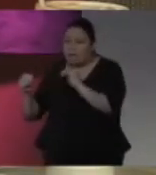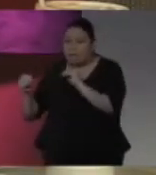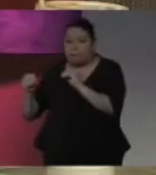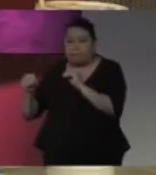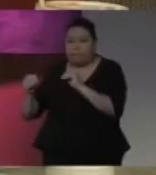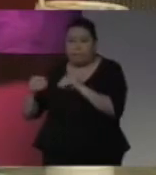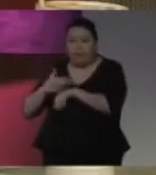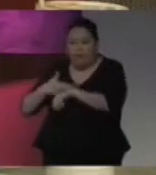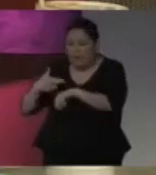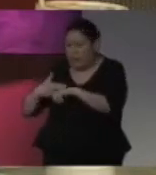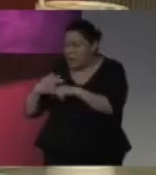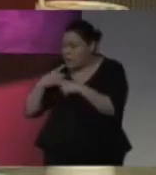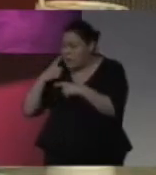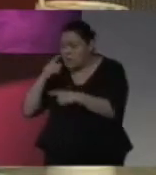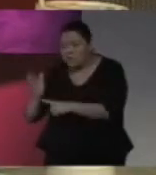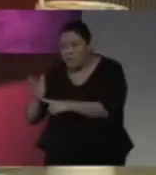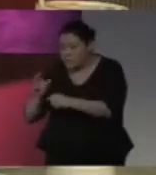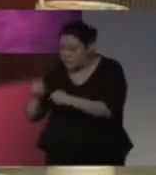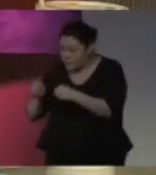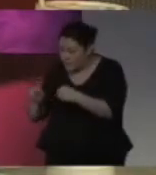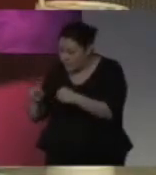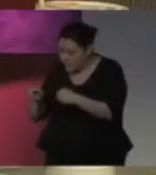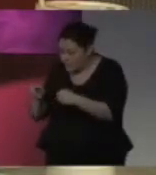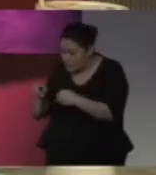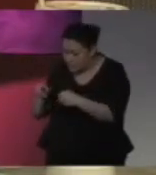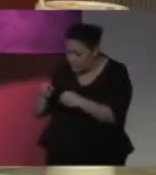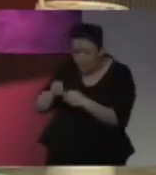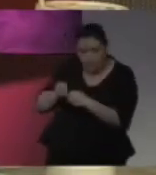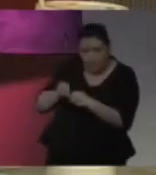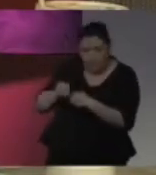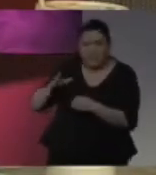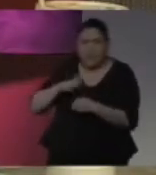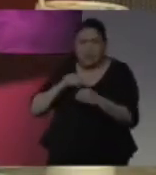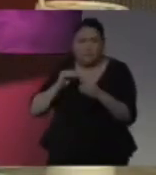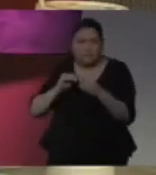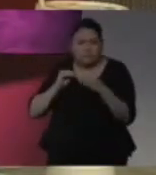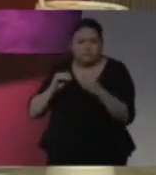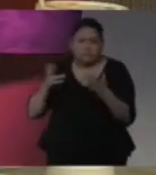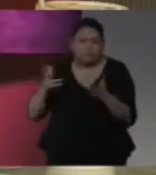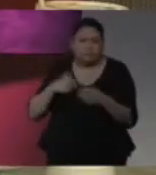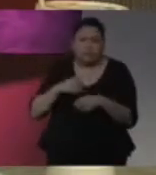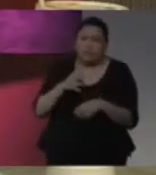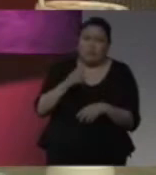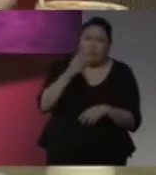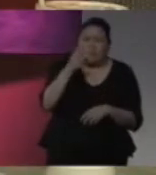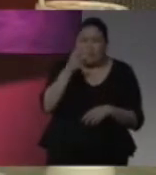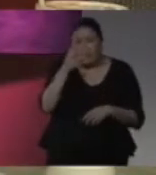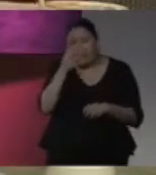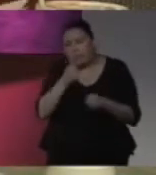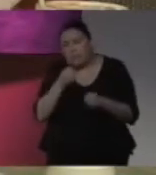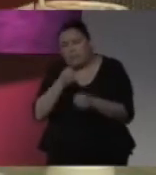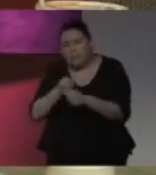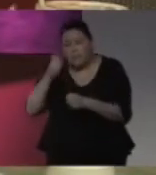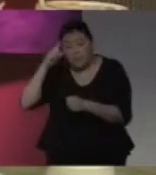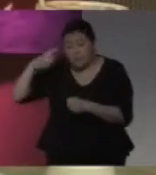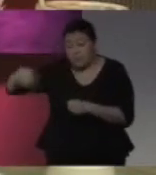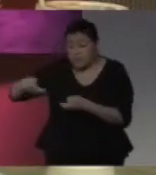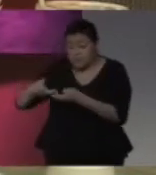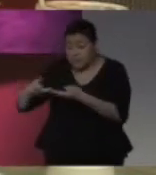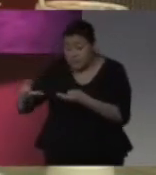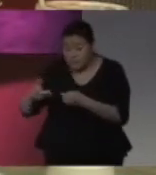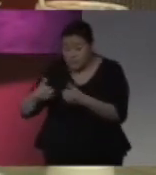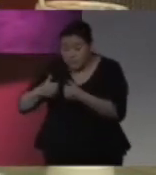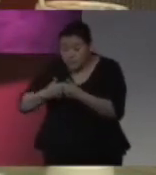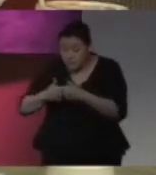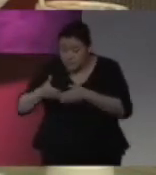proceso de entendimiento para devolver la piedra en su lugar. Y así se pueden pasar 3 o 4 años para defender los límites de